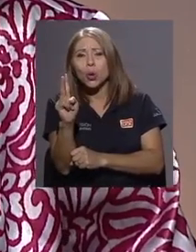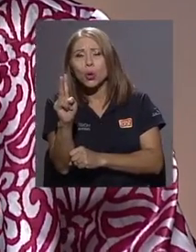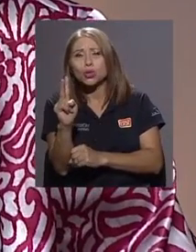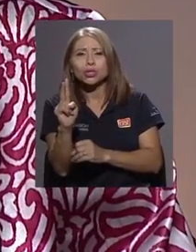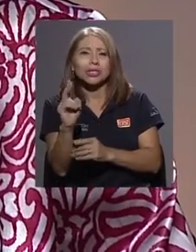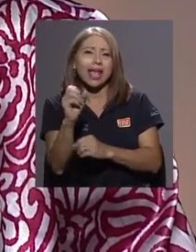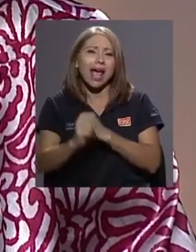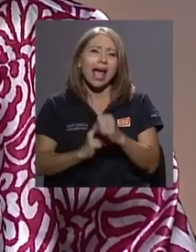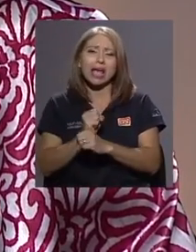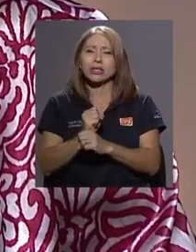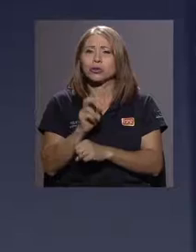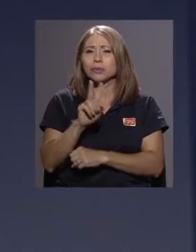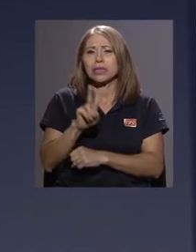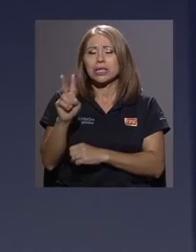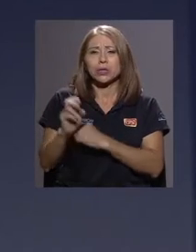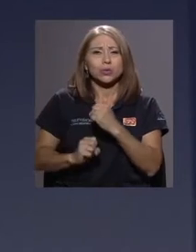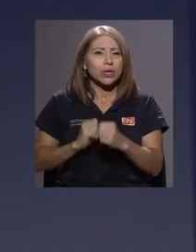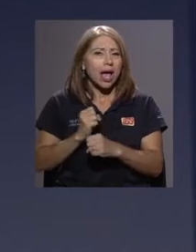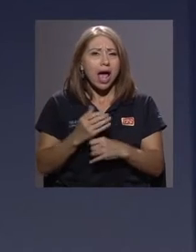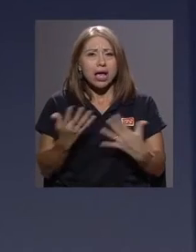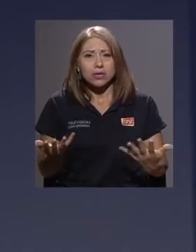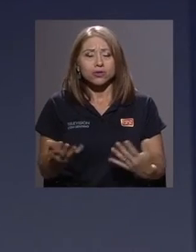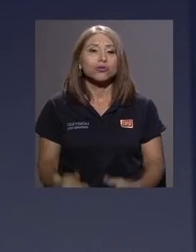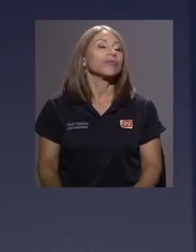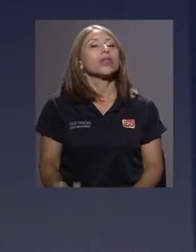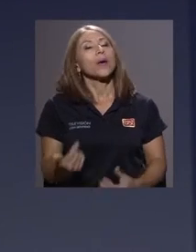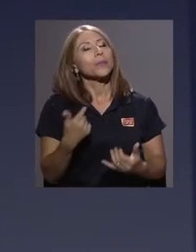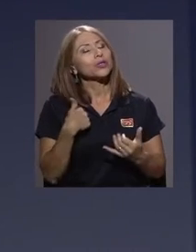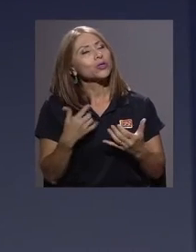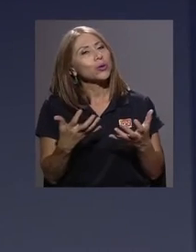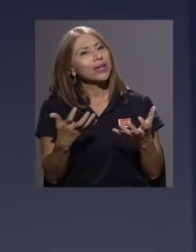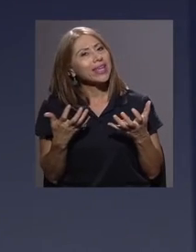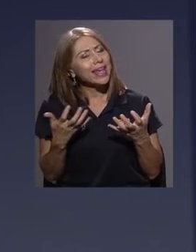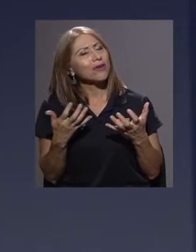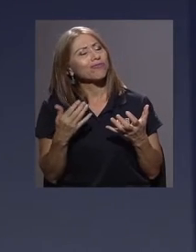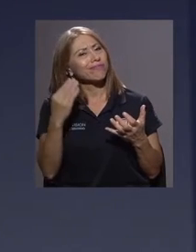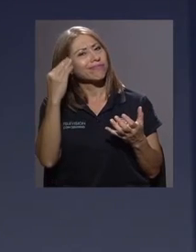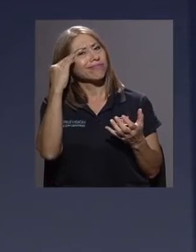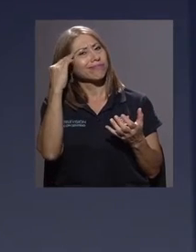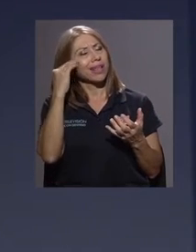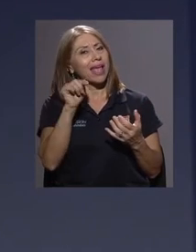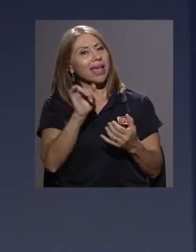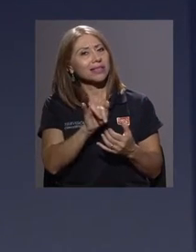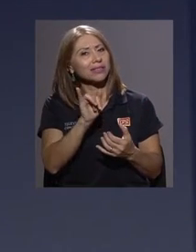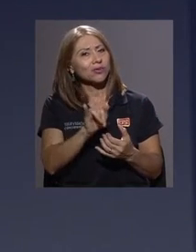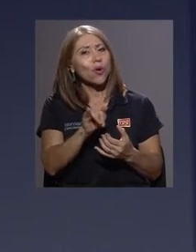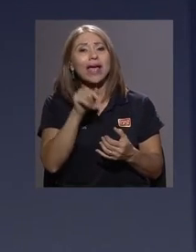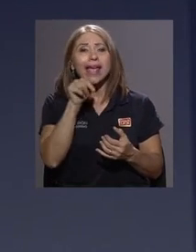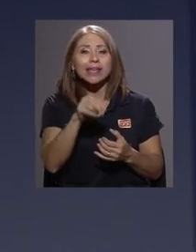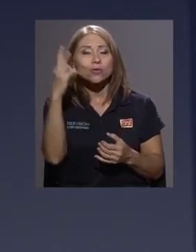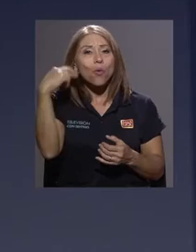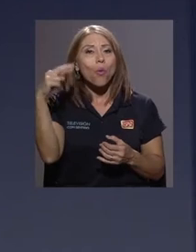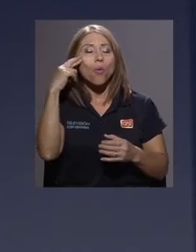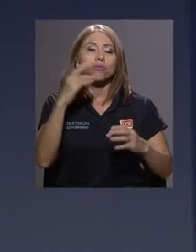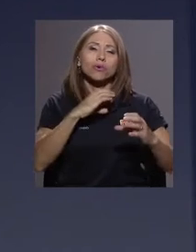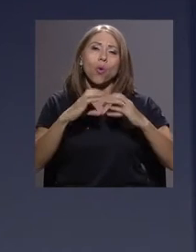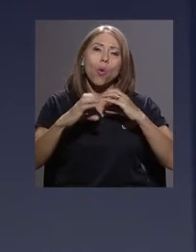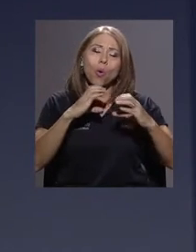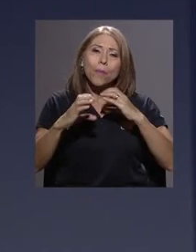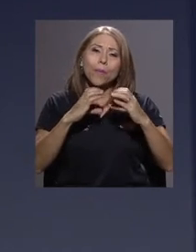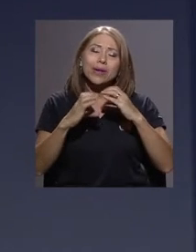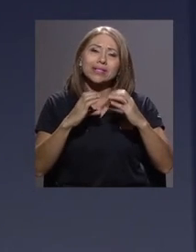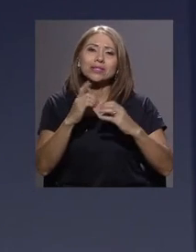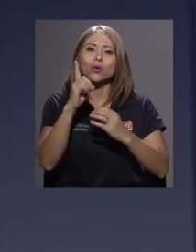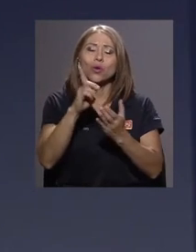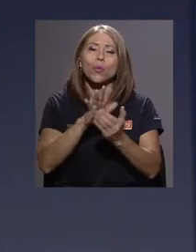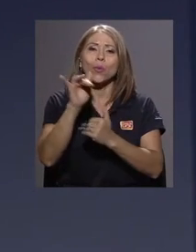me quiero quedar con eso que plantea doña ligia que casualmente ha sido motivo de conversación muchísimo y uno de